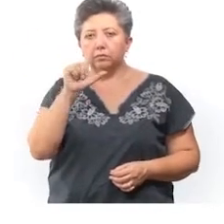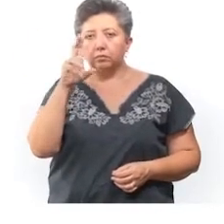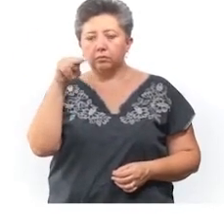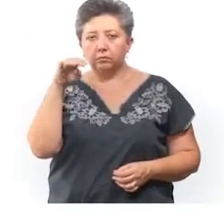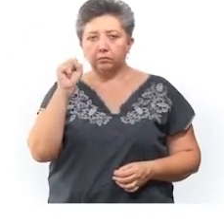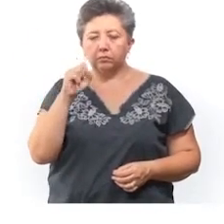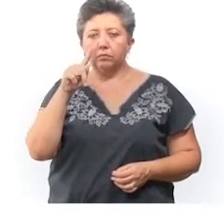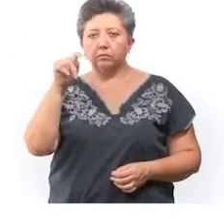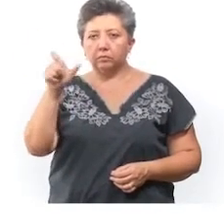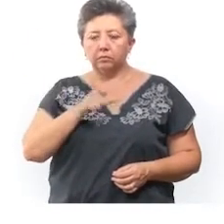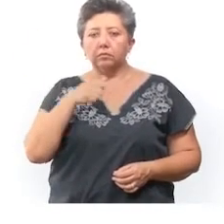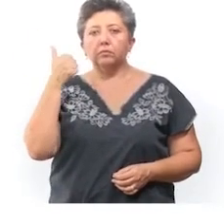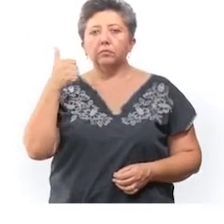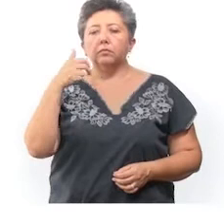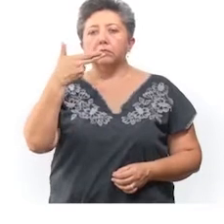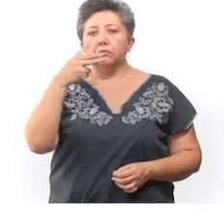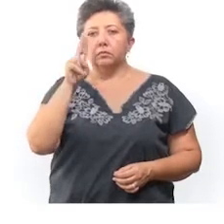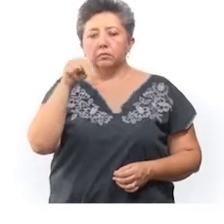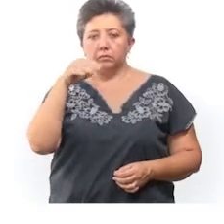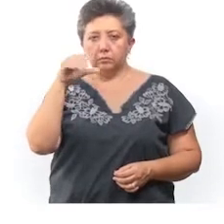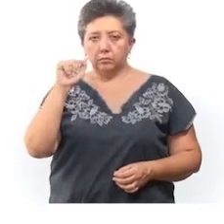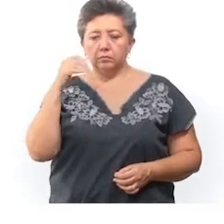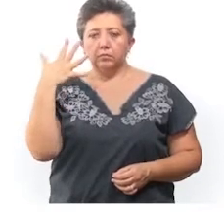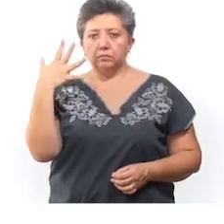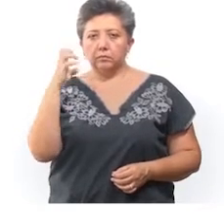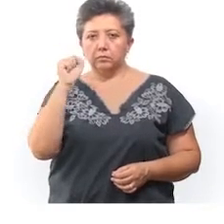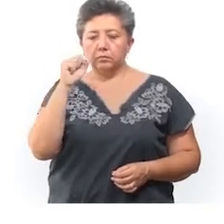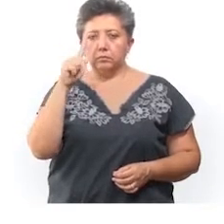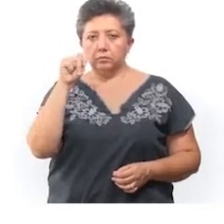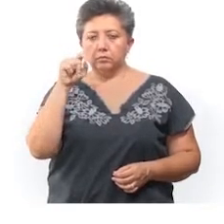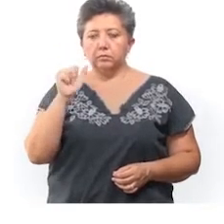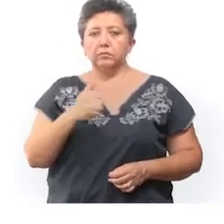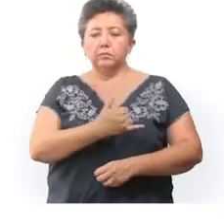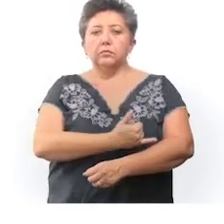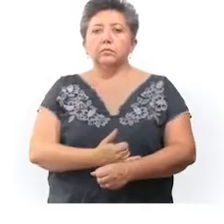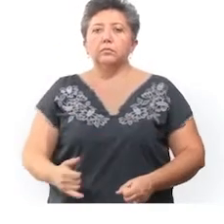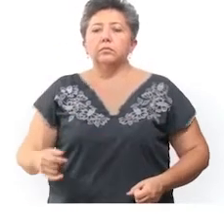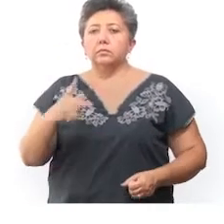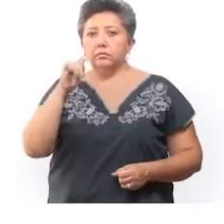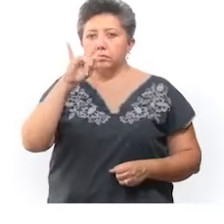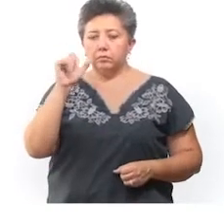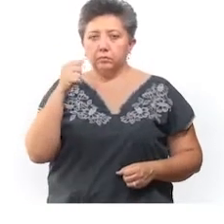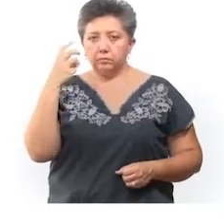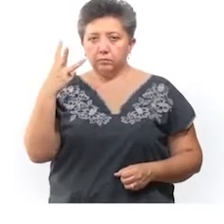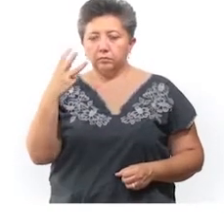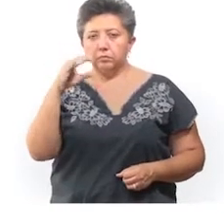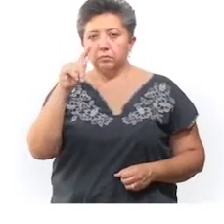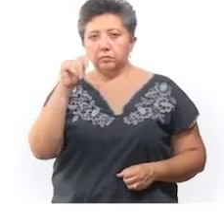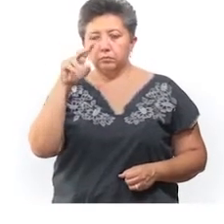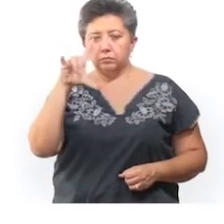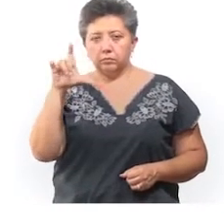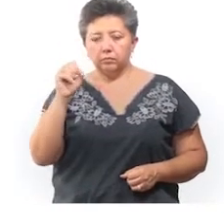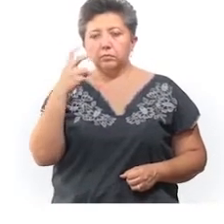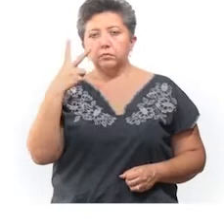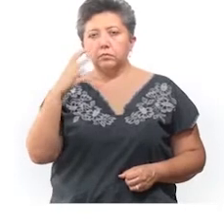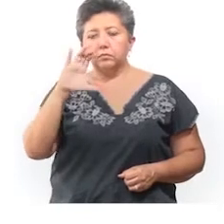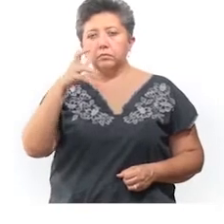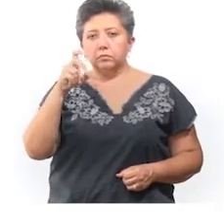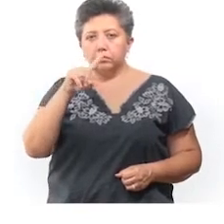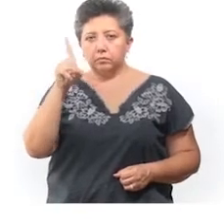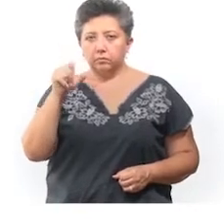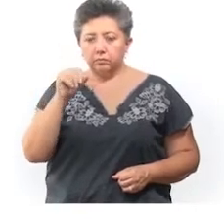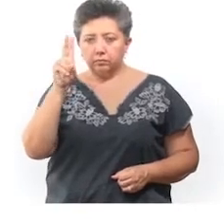y Tecash, 6 en Junucmá y Motul, 5 en Espita, Izamal y Tizimín, 3 en Cenotillo, 2 en Chemash,